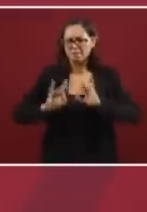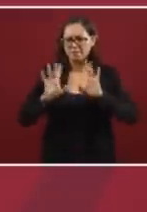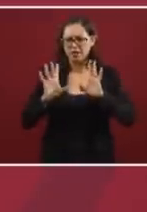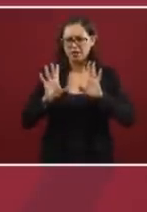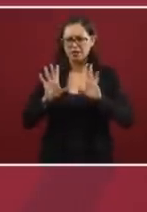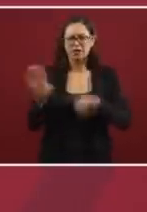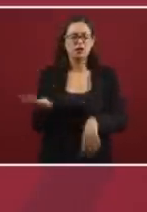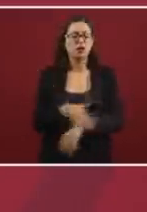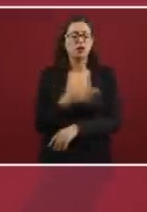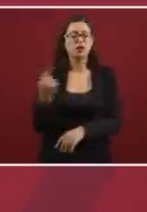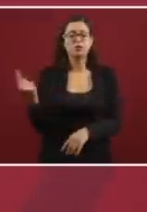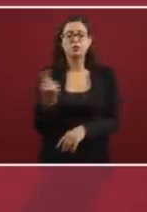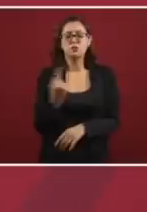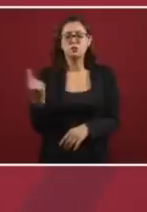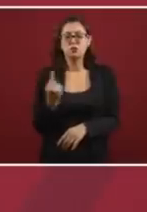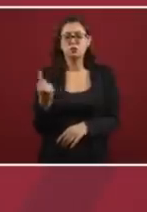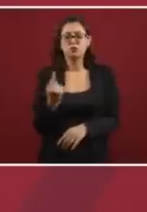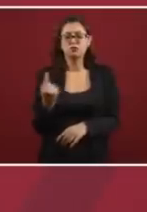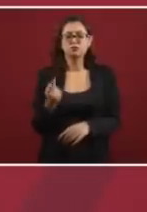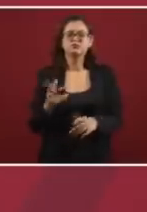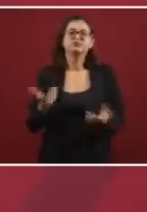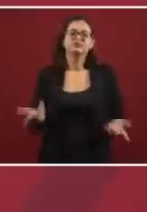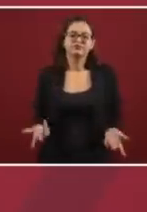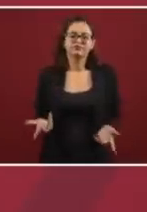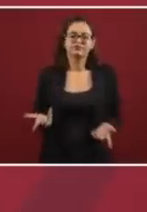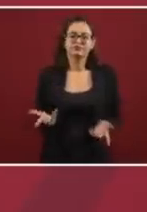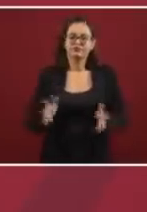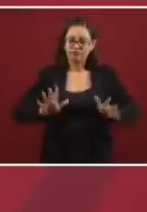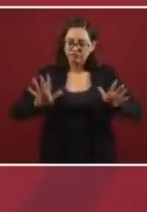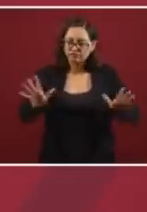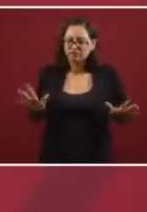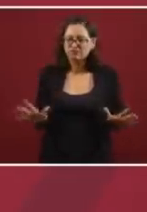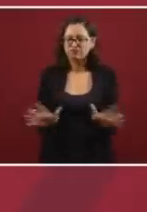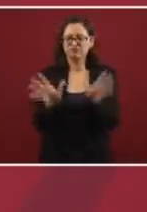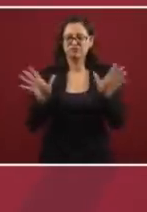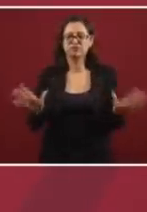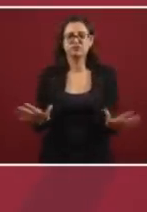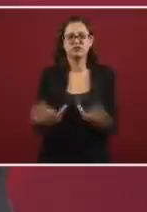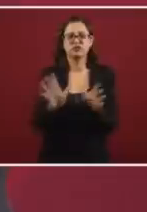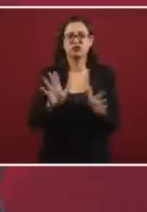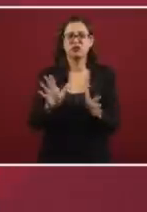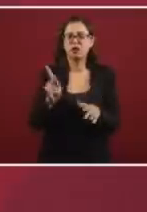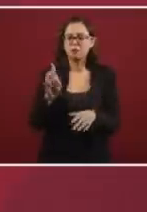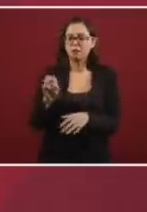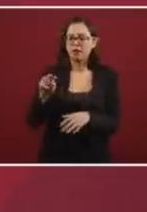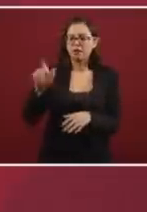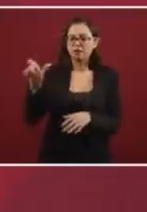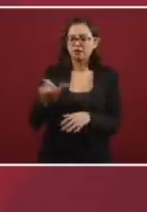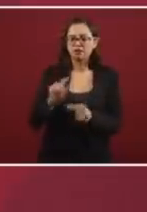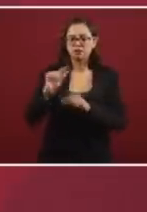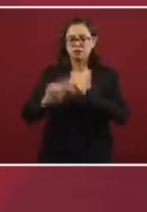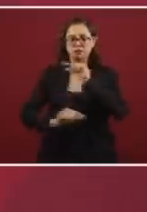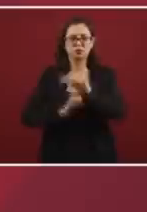porque se alentó a la privatización en pemex